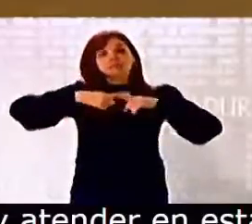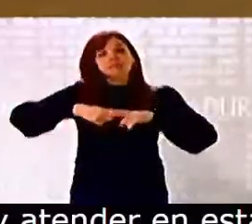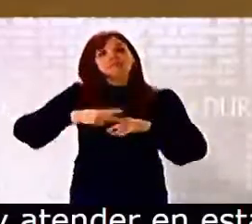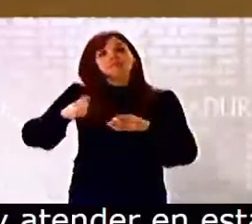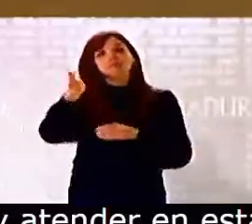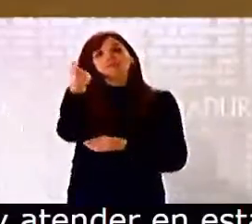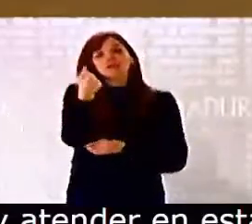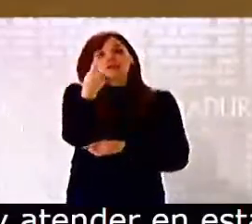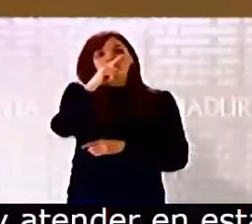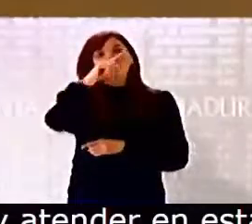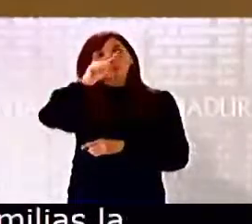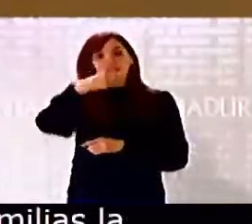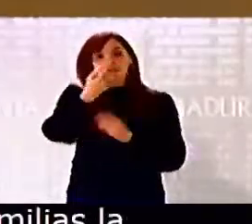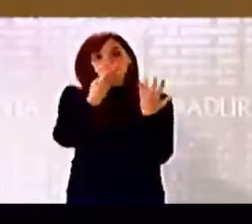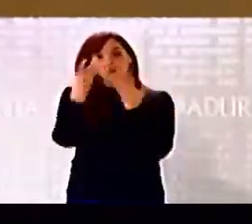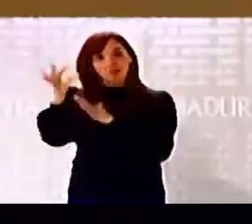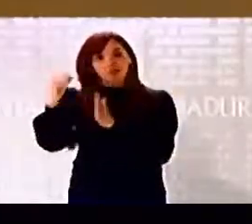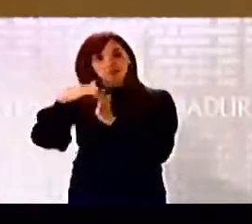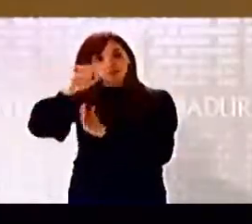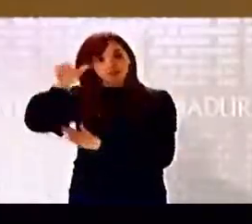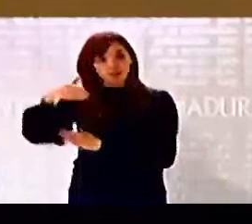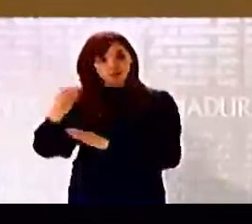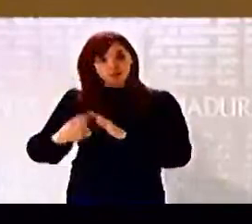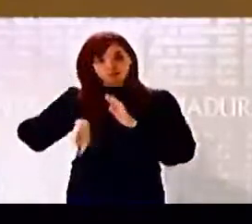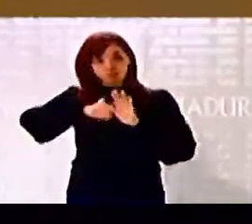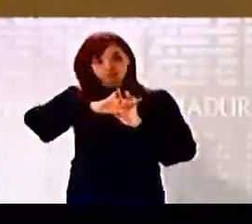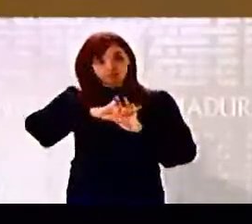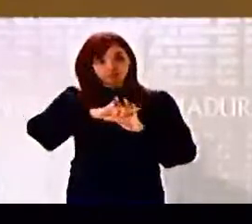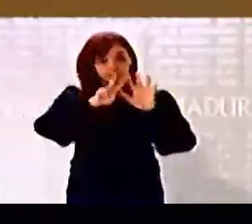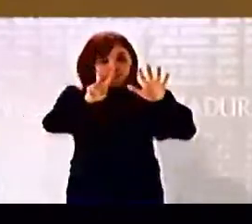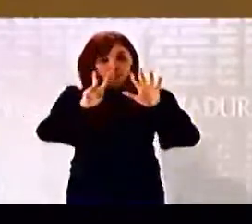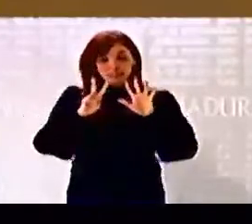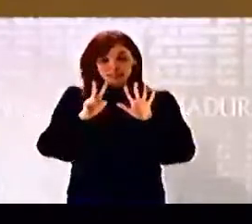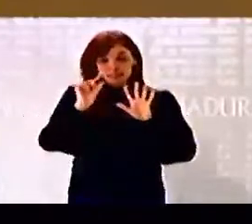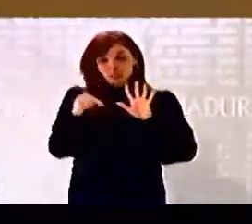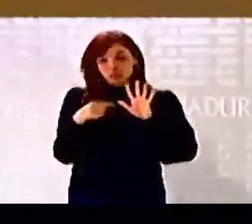190 millones de euros, de los cuales